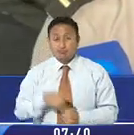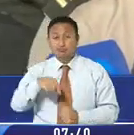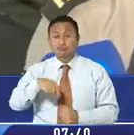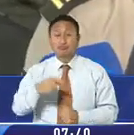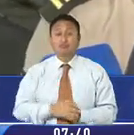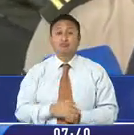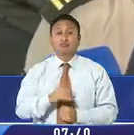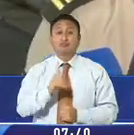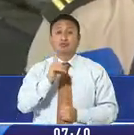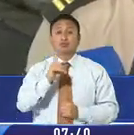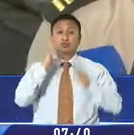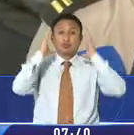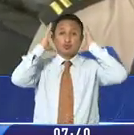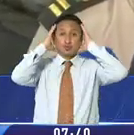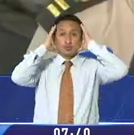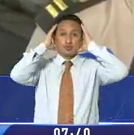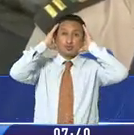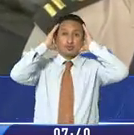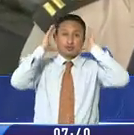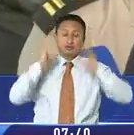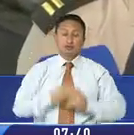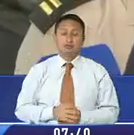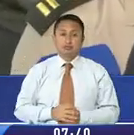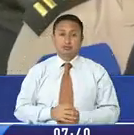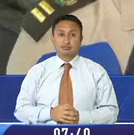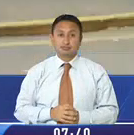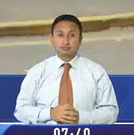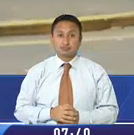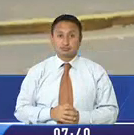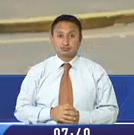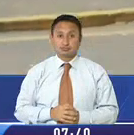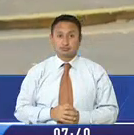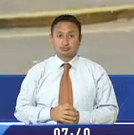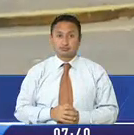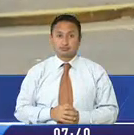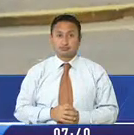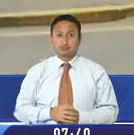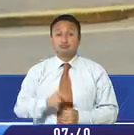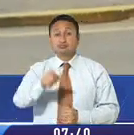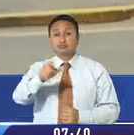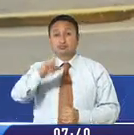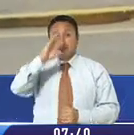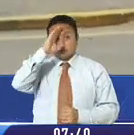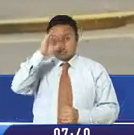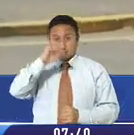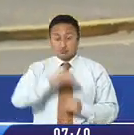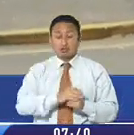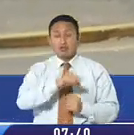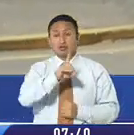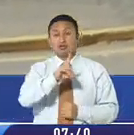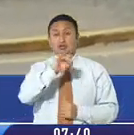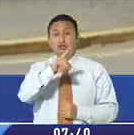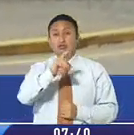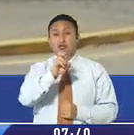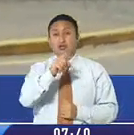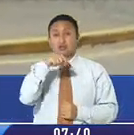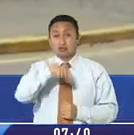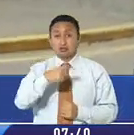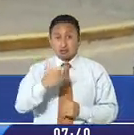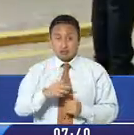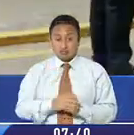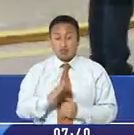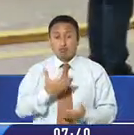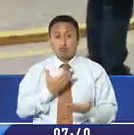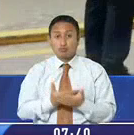pues, de un resto humano, que en este caso es una cabeza. Personal de criminalística y DINASED tomaron procedimiento fijando